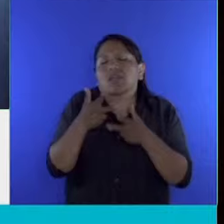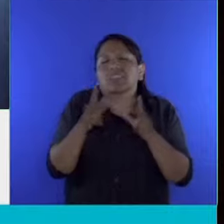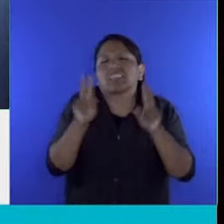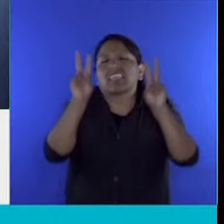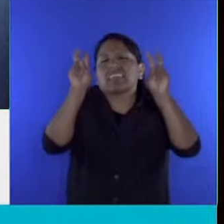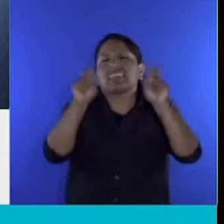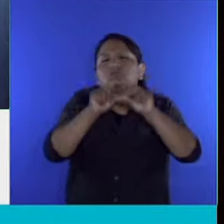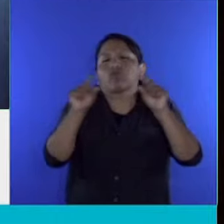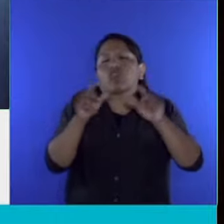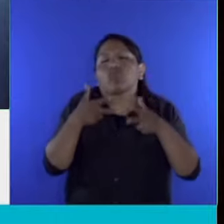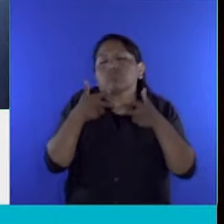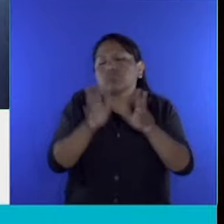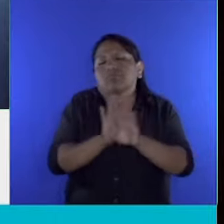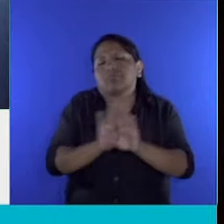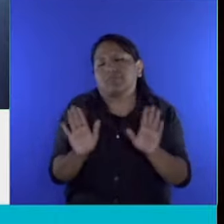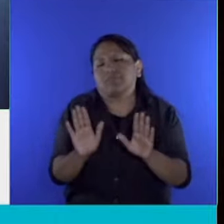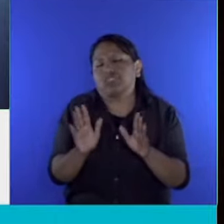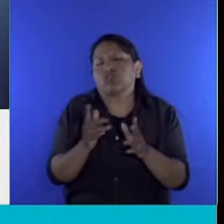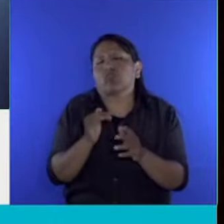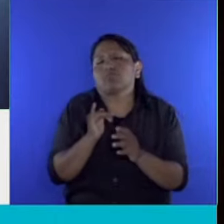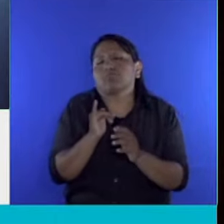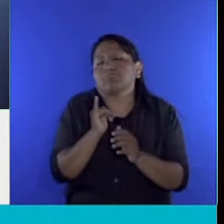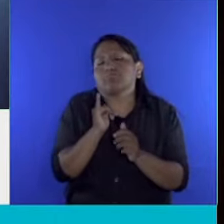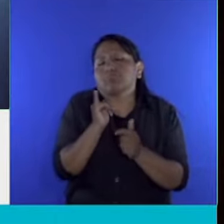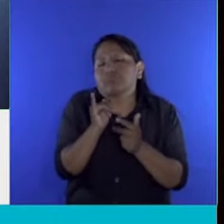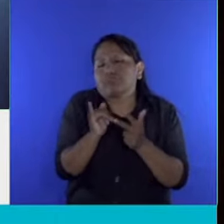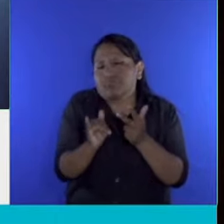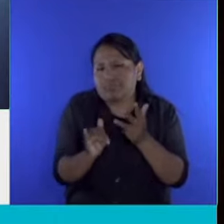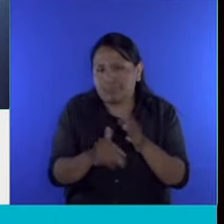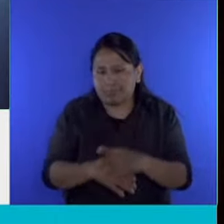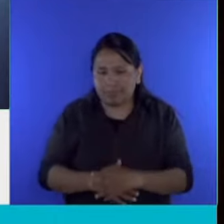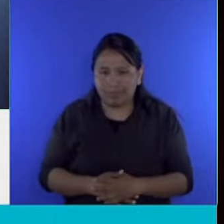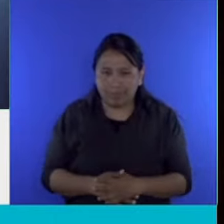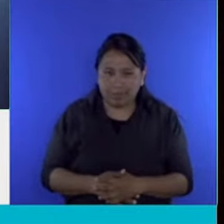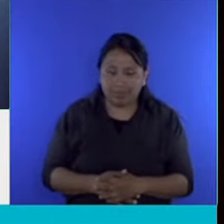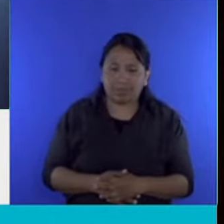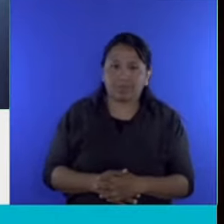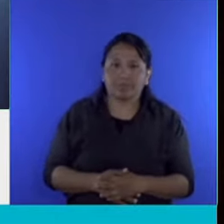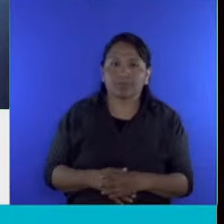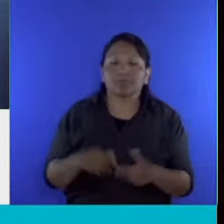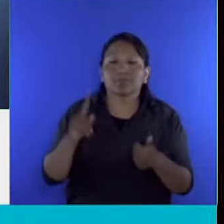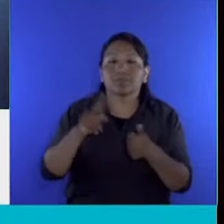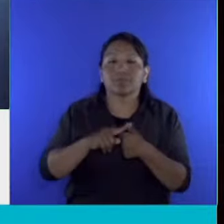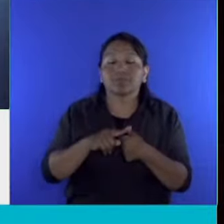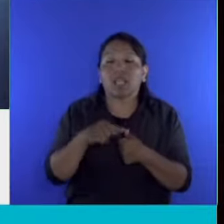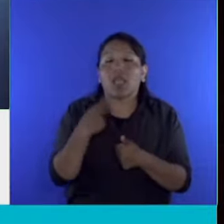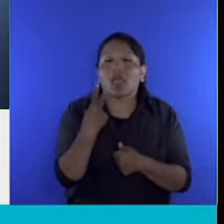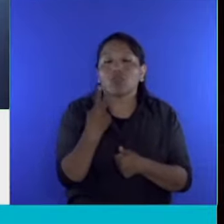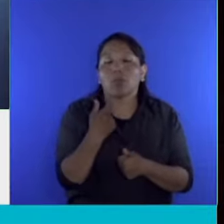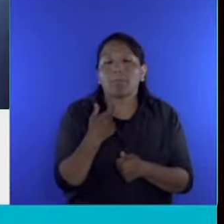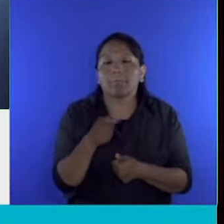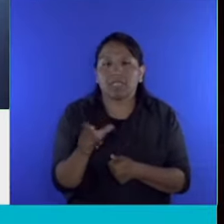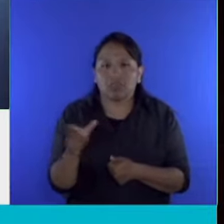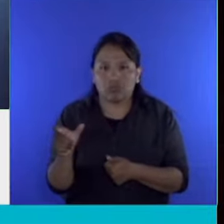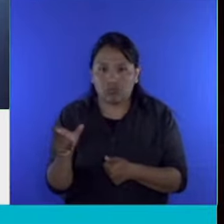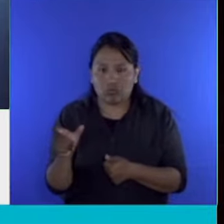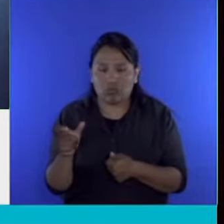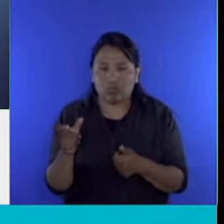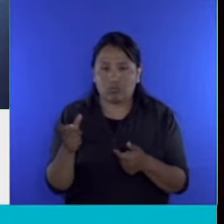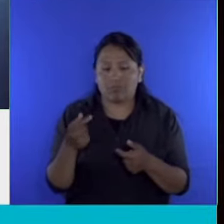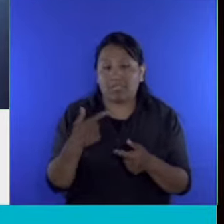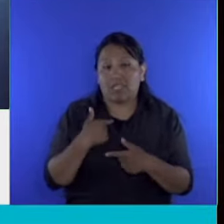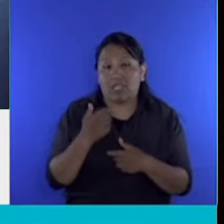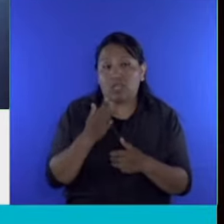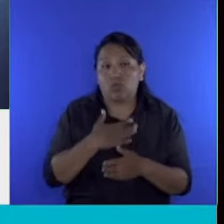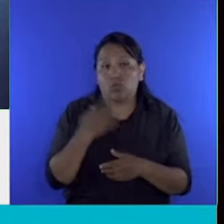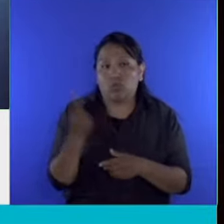más que decir para ello voy a hacer mención en primer lugar a dos películas basadas en hechos de nuestra